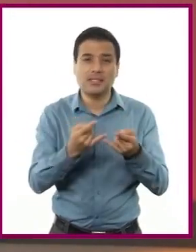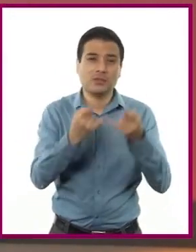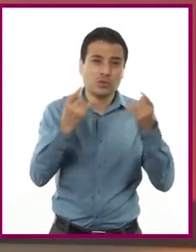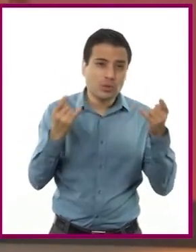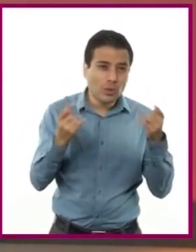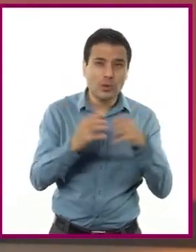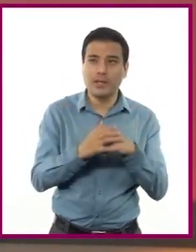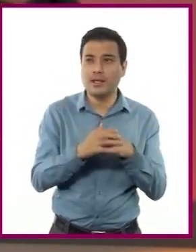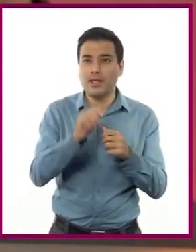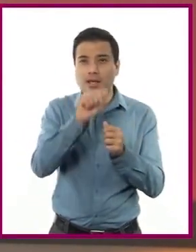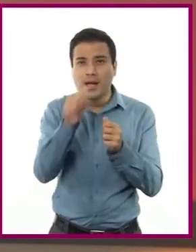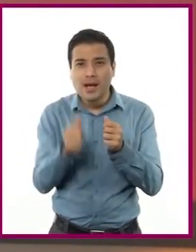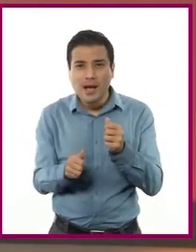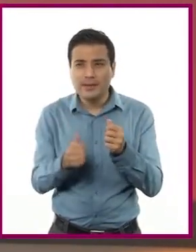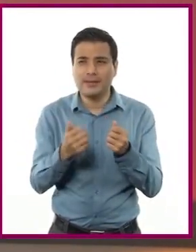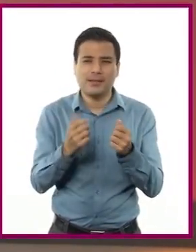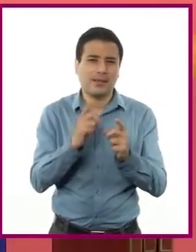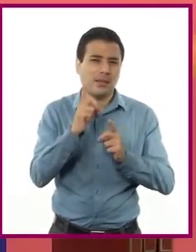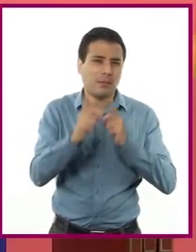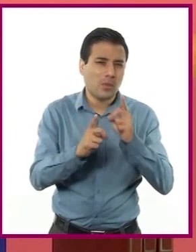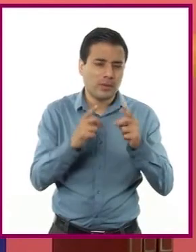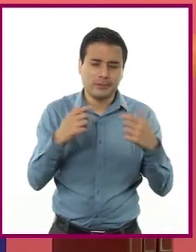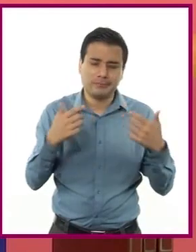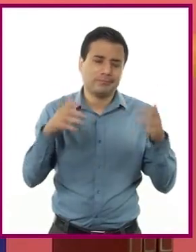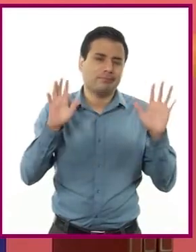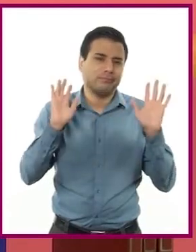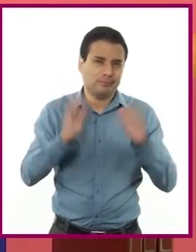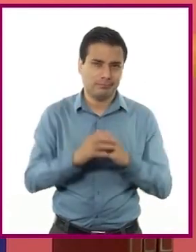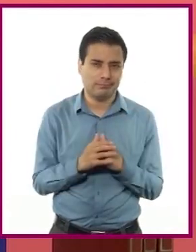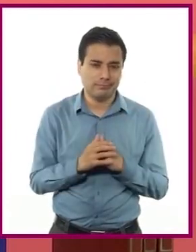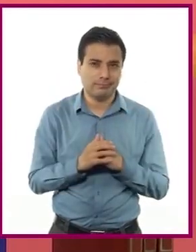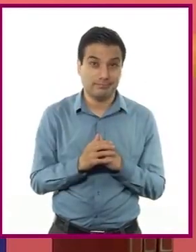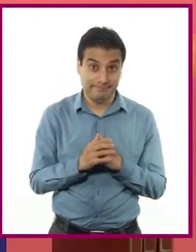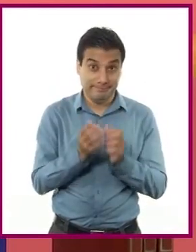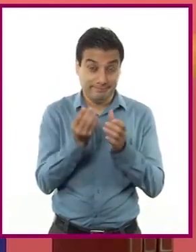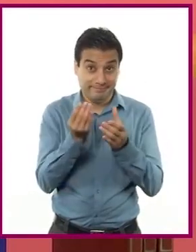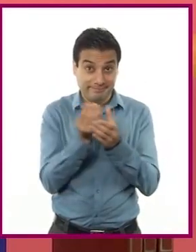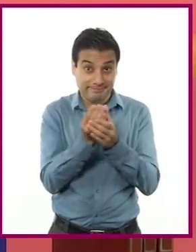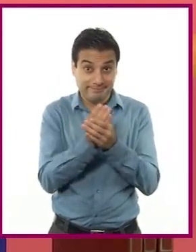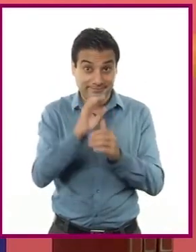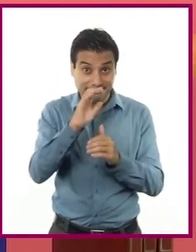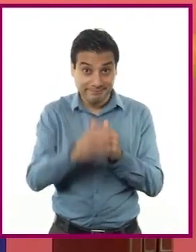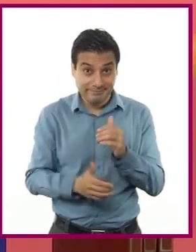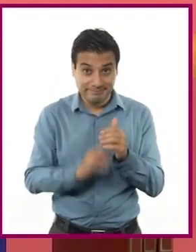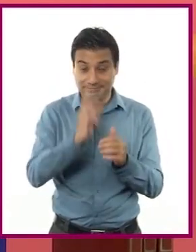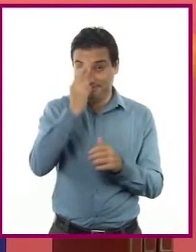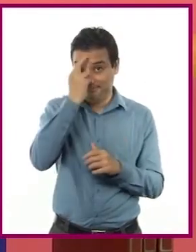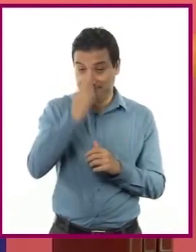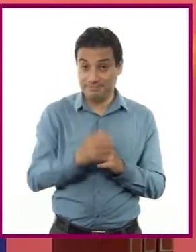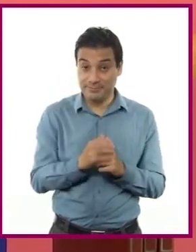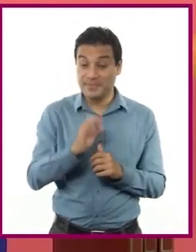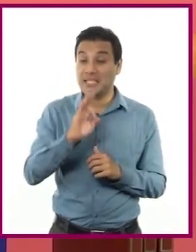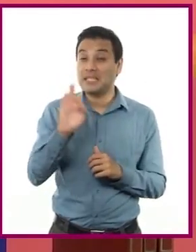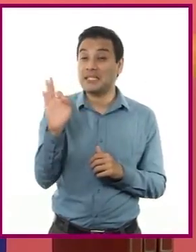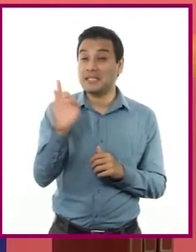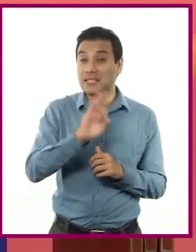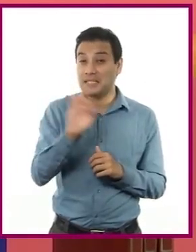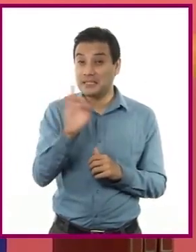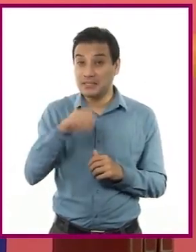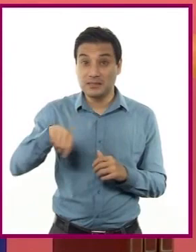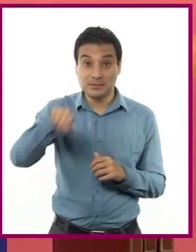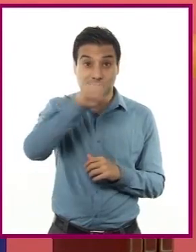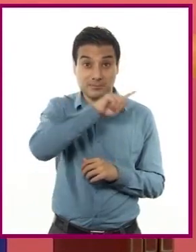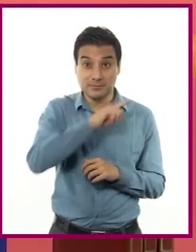historia, arte o deportes. Para terminar, recuerden que si por alguna razón no